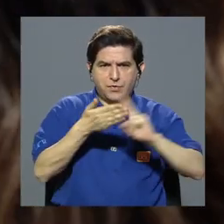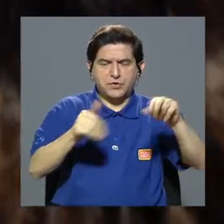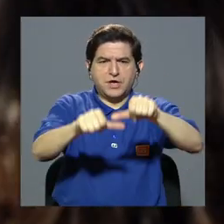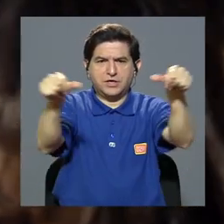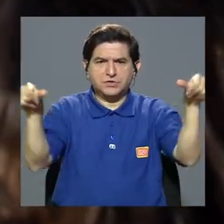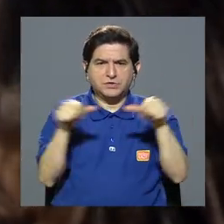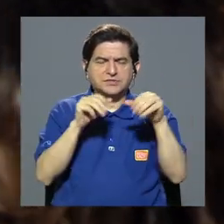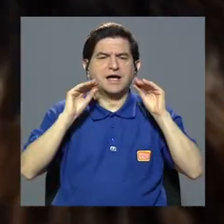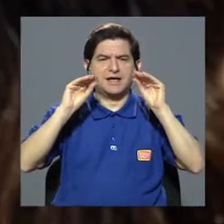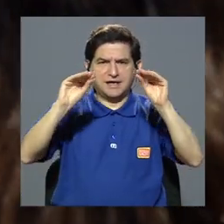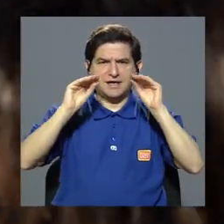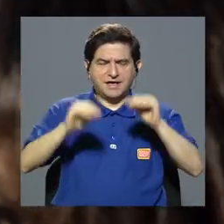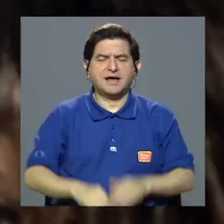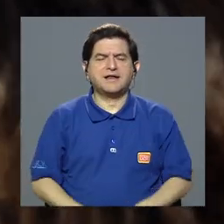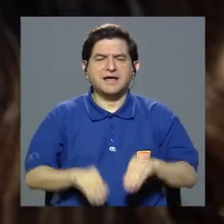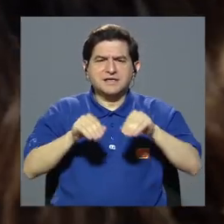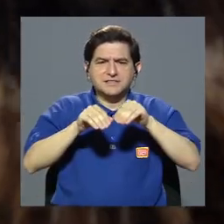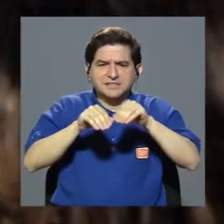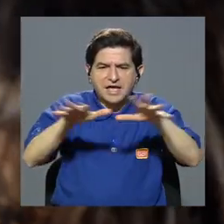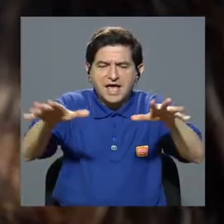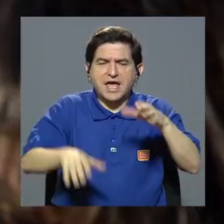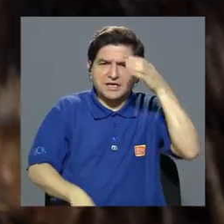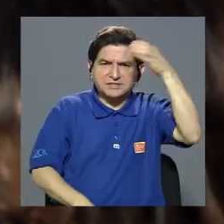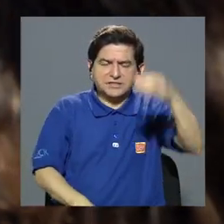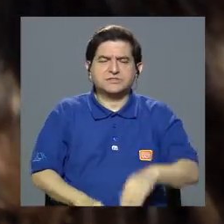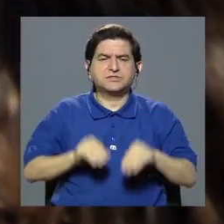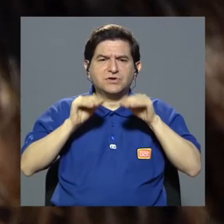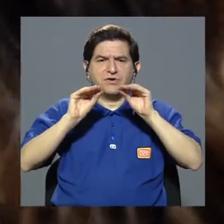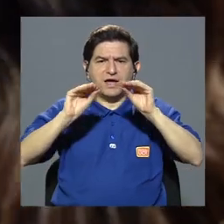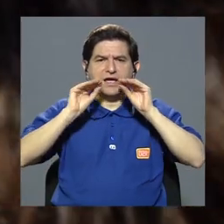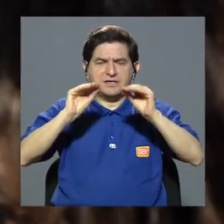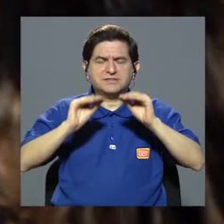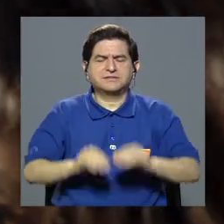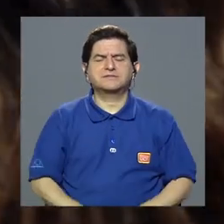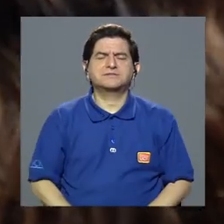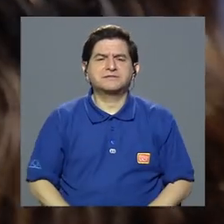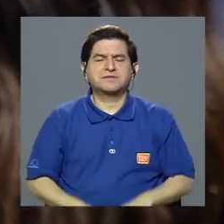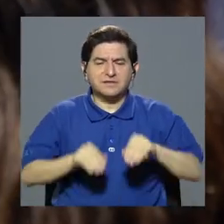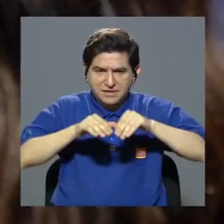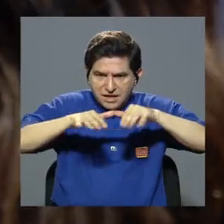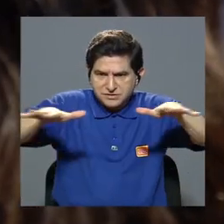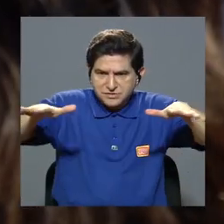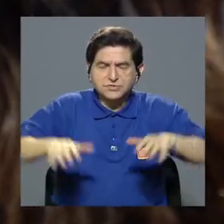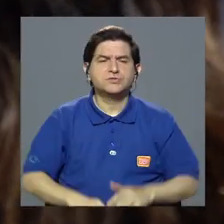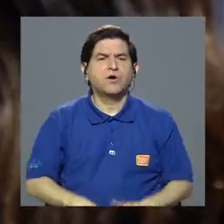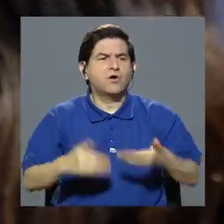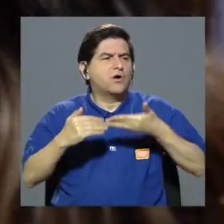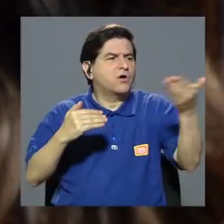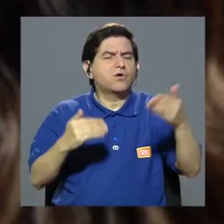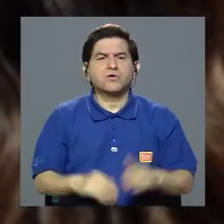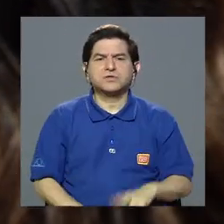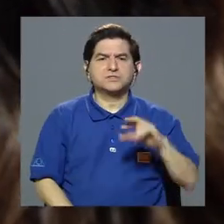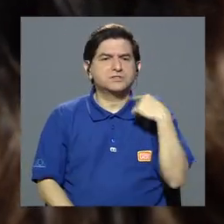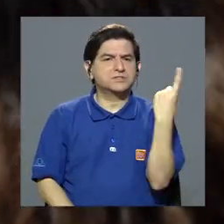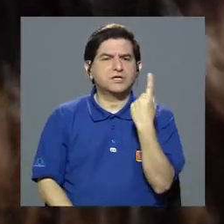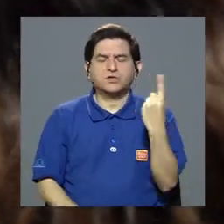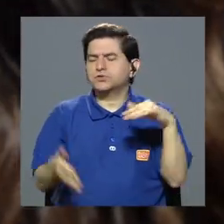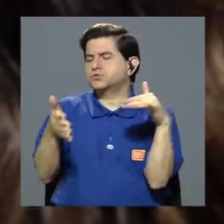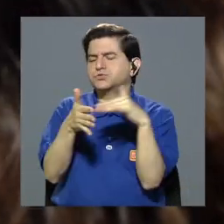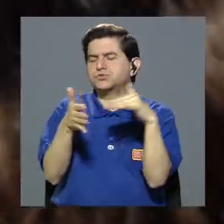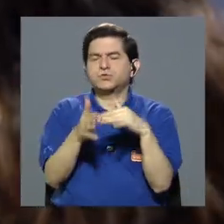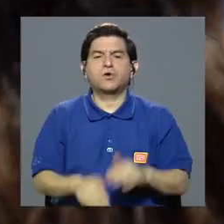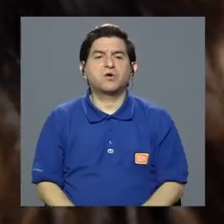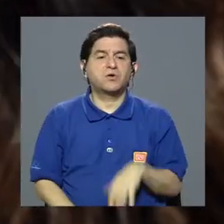las universidades en áreas académicas de extensión cultural este extensión docente un montón de digamos cosas que son más allá de